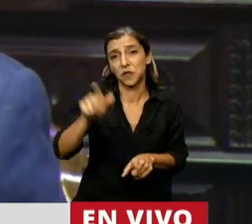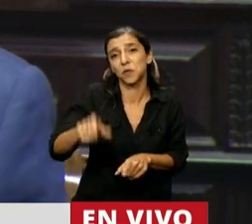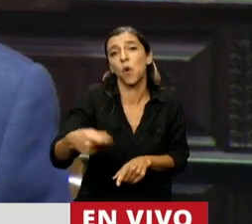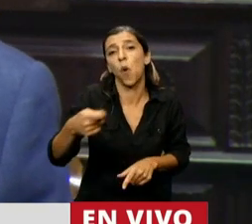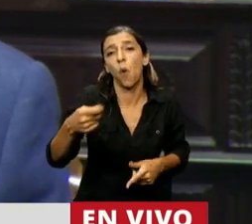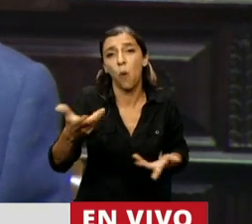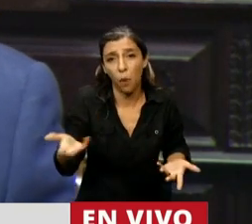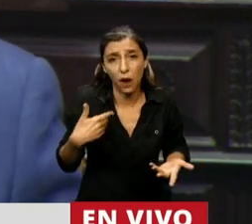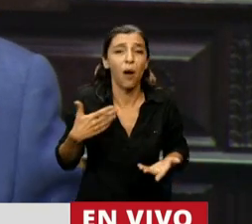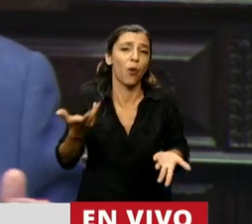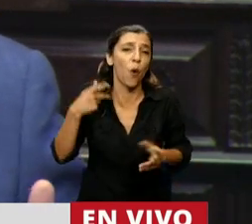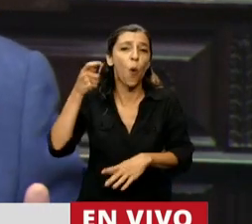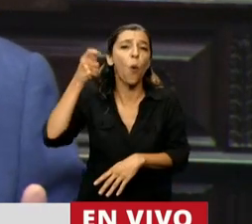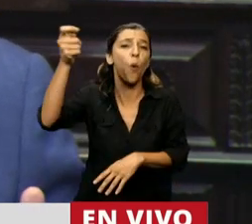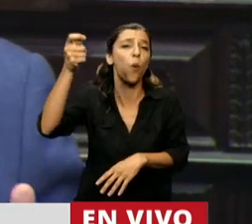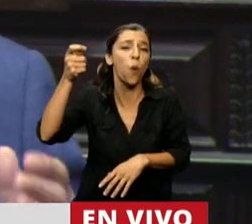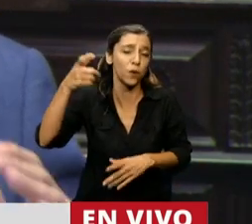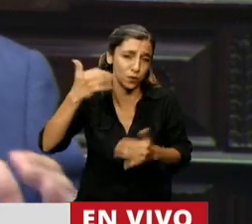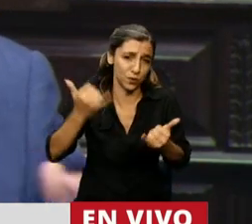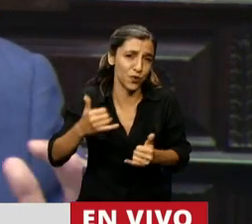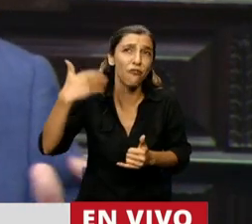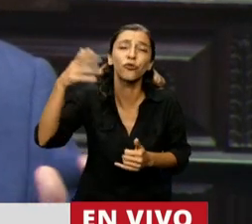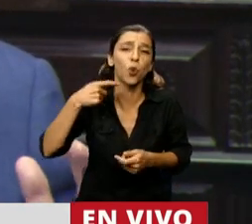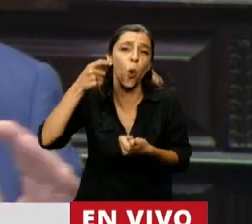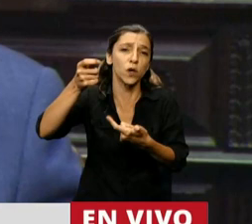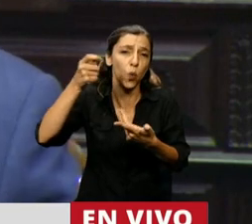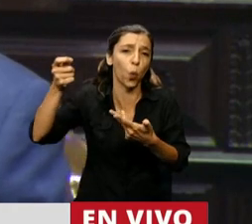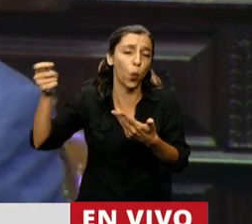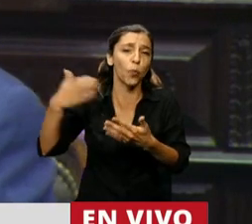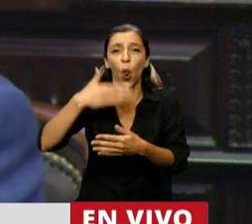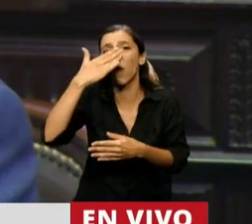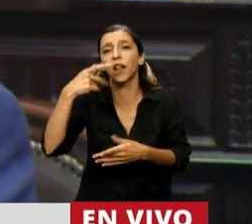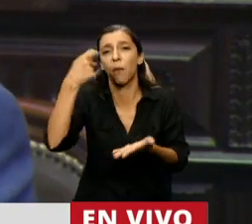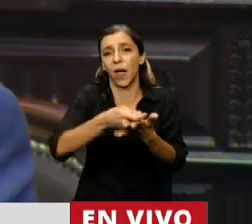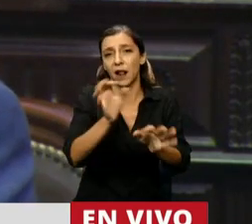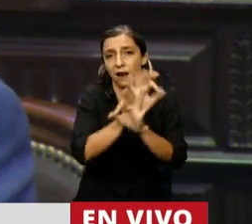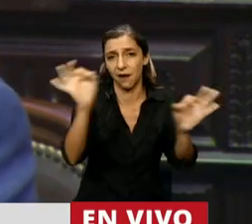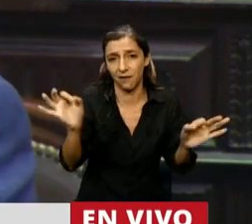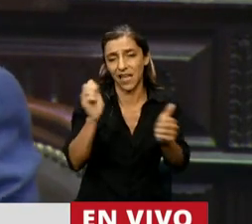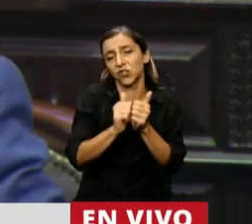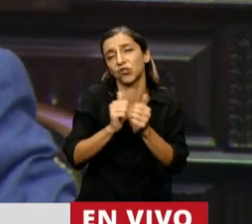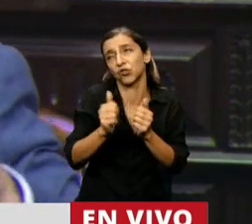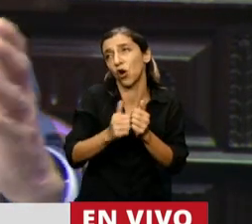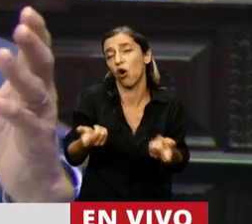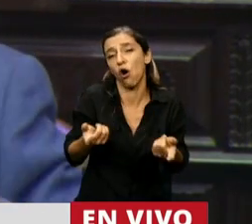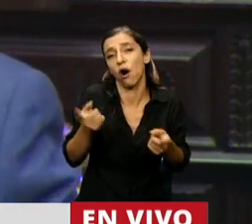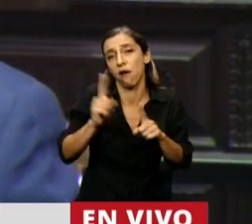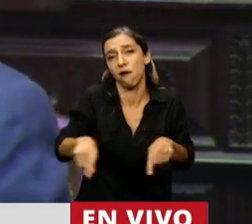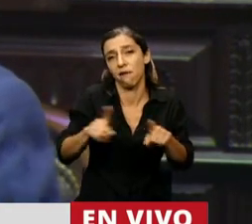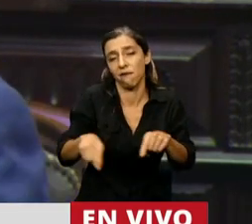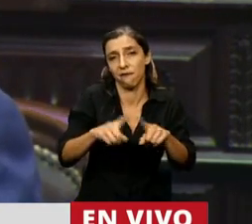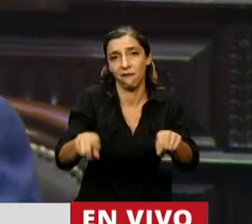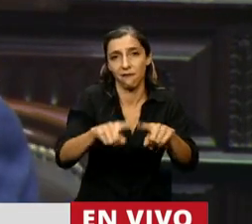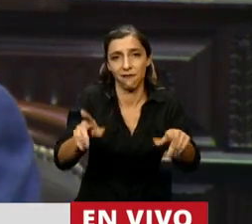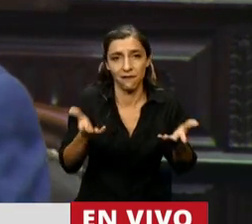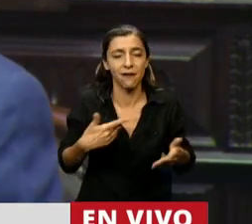nunca lo va a pagar entonces la biología va a cumplir un ciclo y va a pasar como pasó siempre a lo largo de la historia no quiero hablar de las 14 toneladas